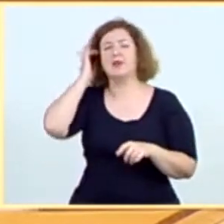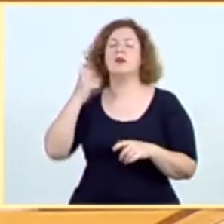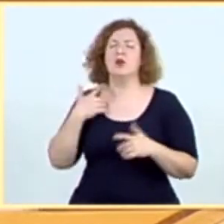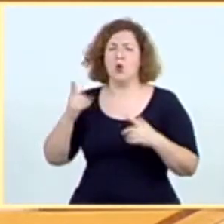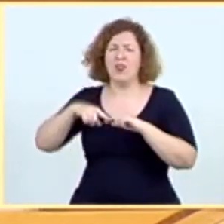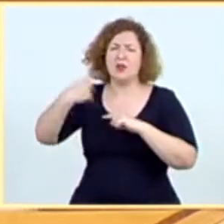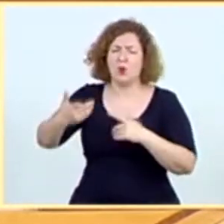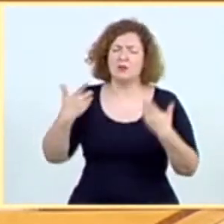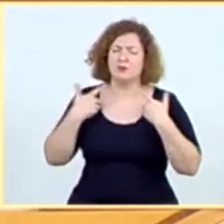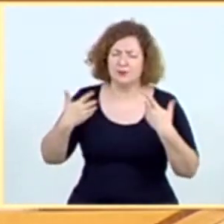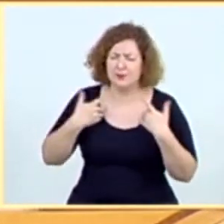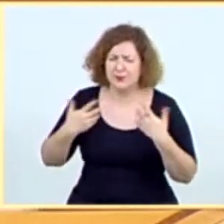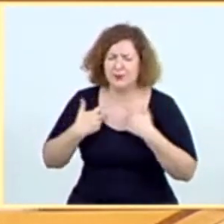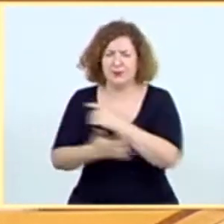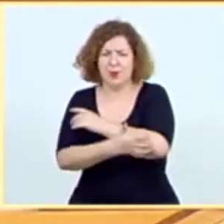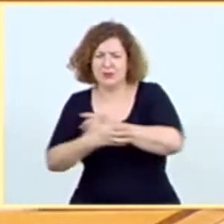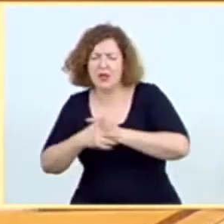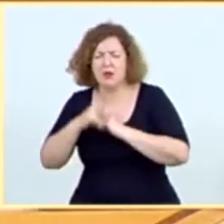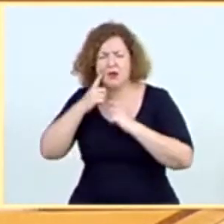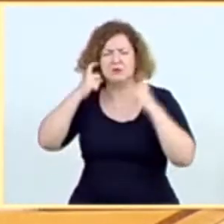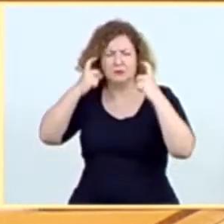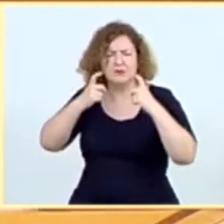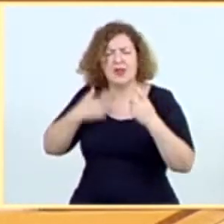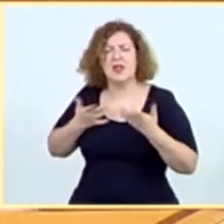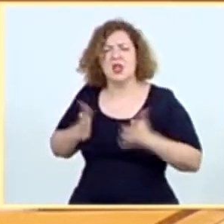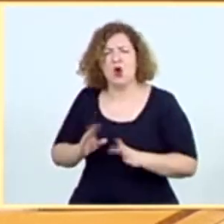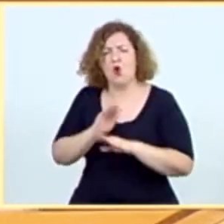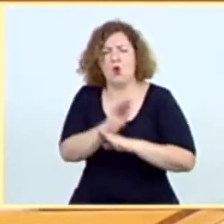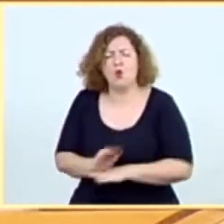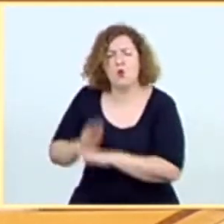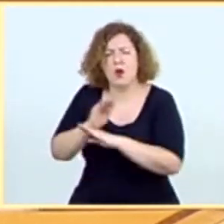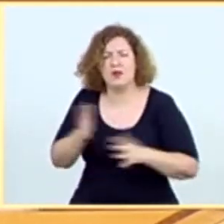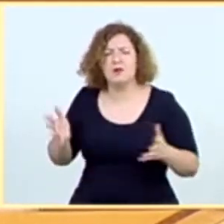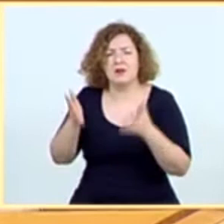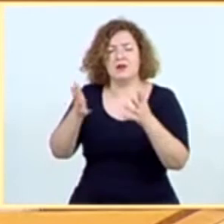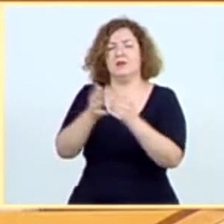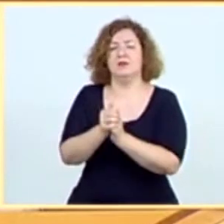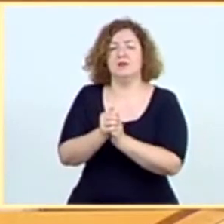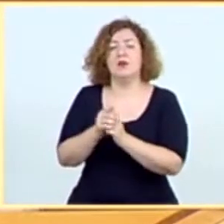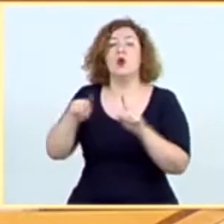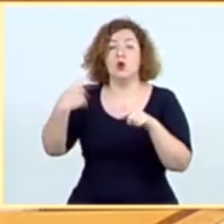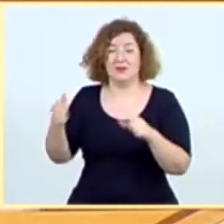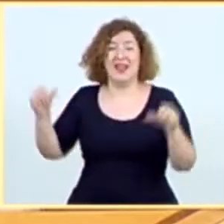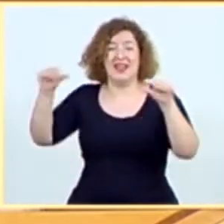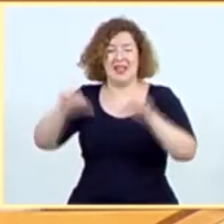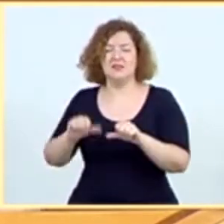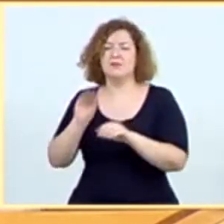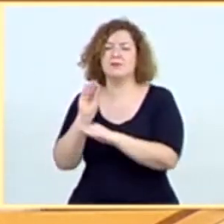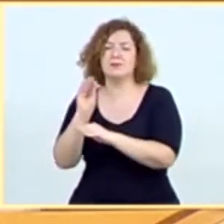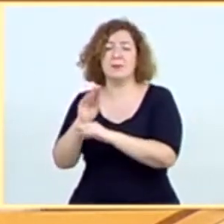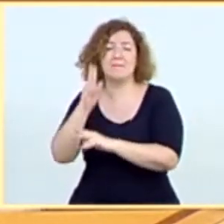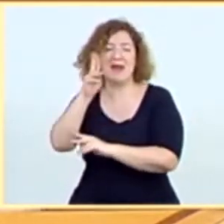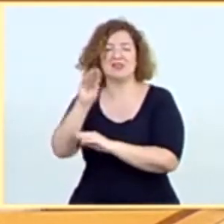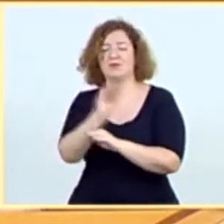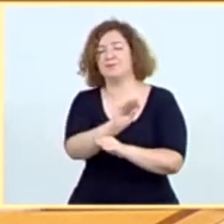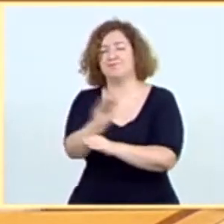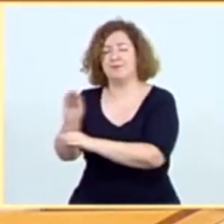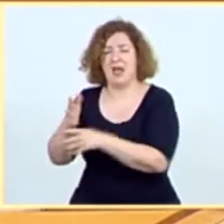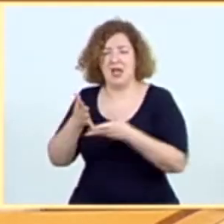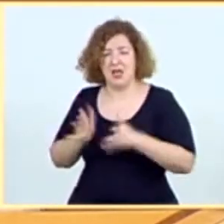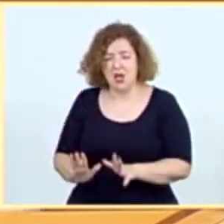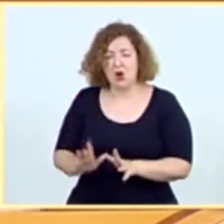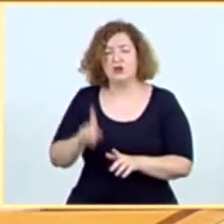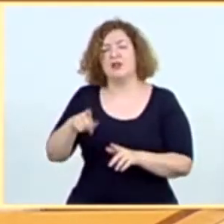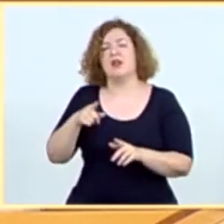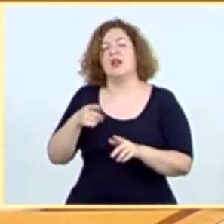posguerra, los que se sacrificaron para sacar adelante a sus hijos y posteriormente con la crisis contribuyeron a mantener con sus pensiones de jubilación a